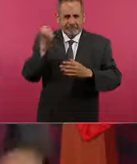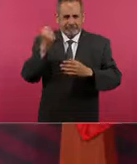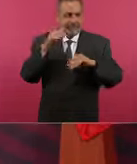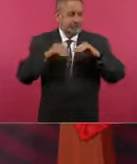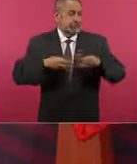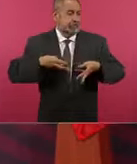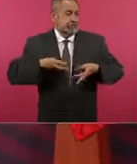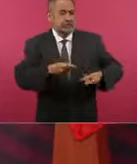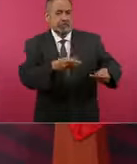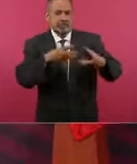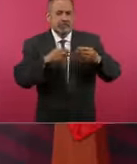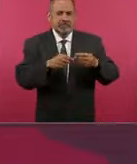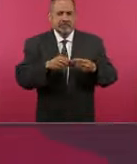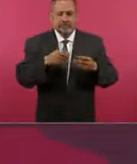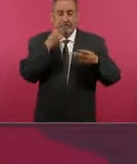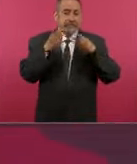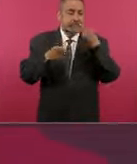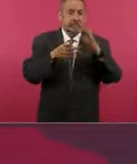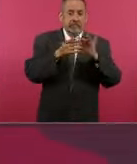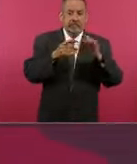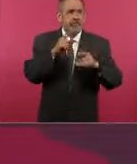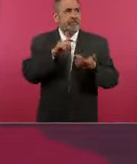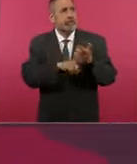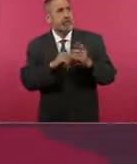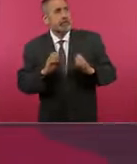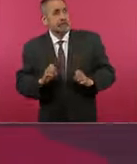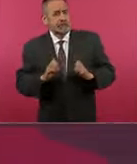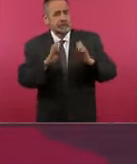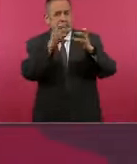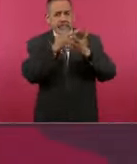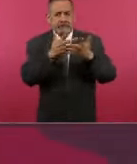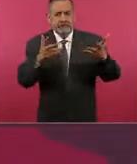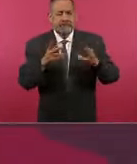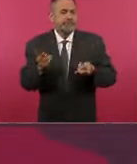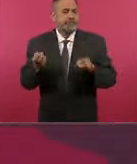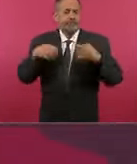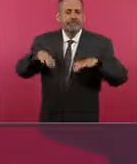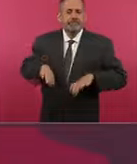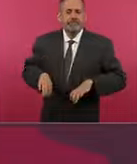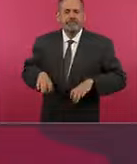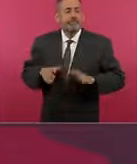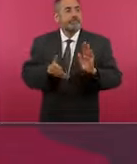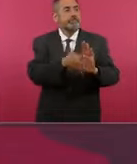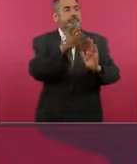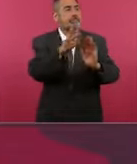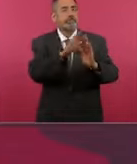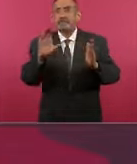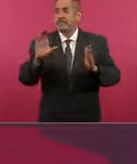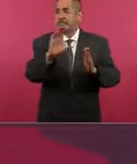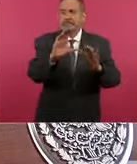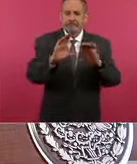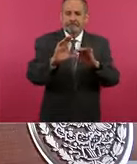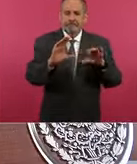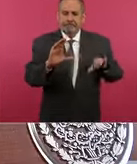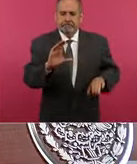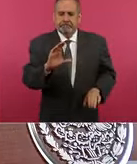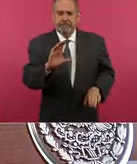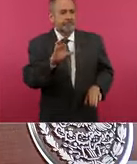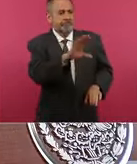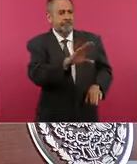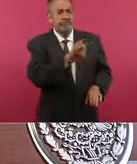y era la construcción de grandes edificios, porque se robaban dinero en la construcción y ahí quedaban, allá